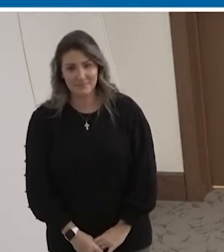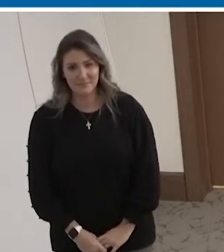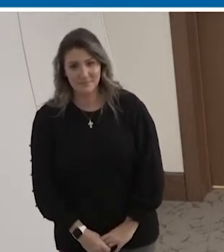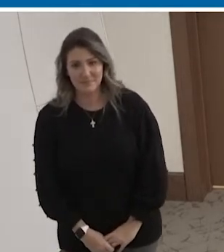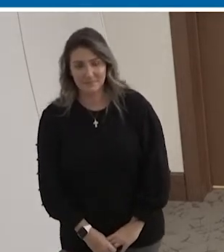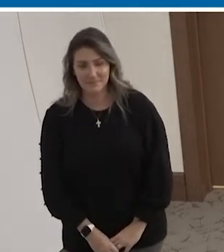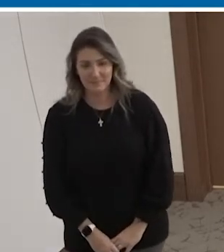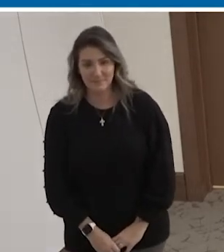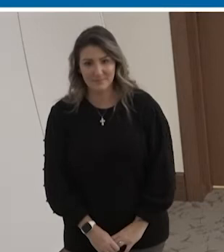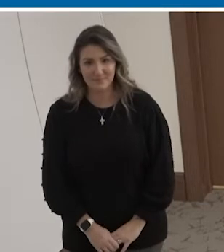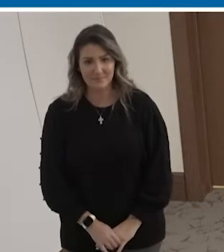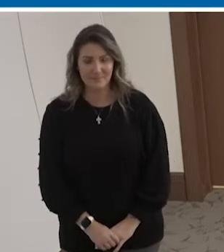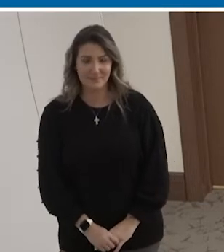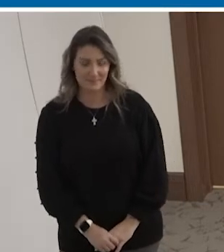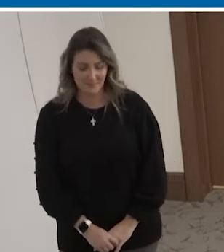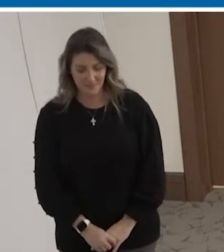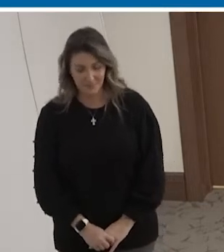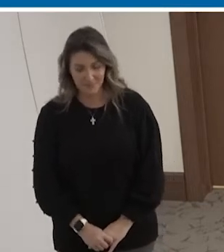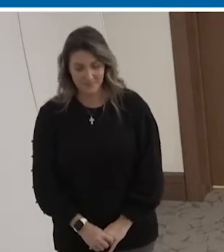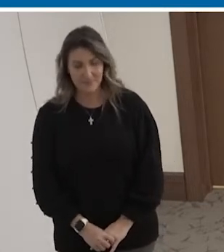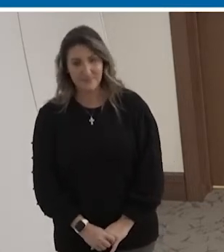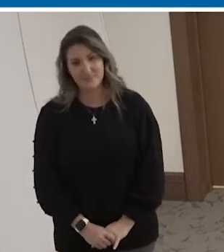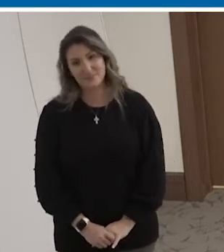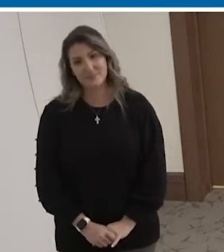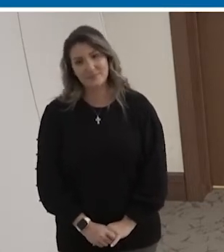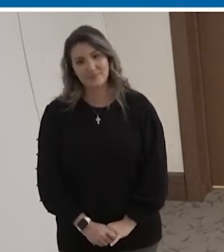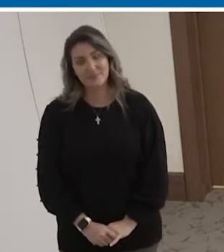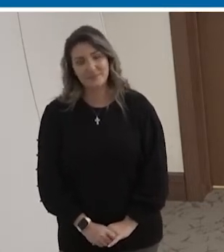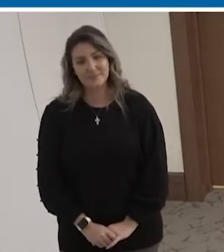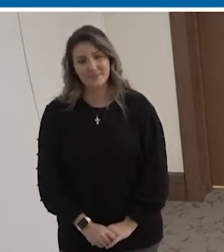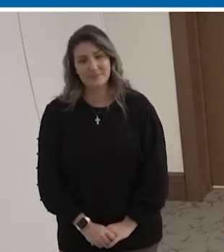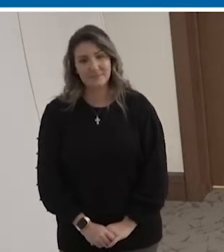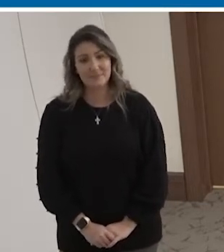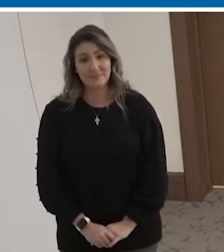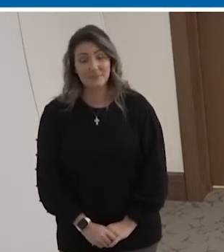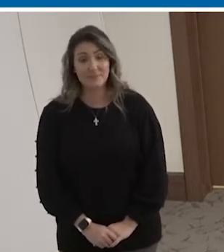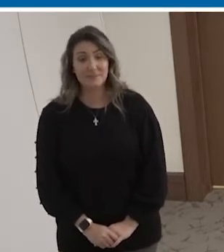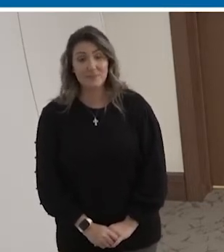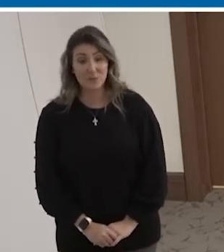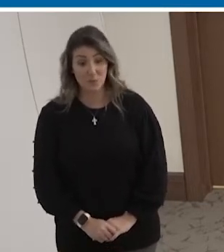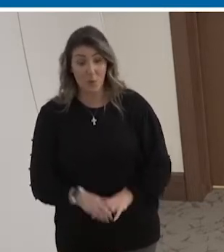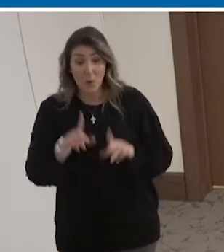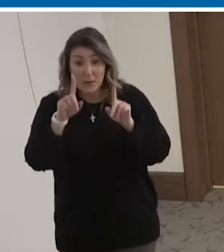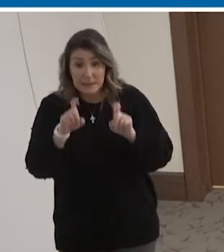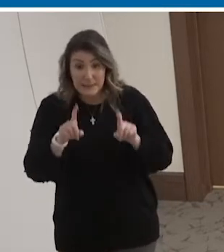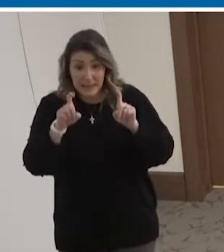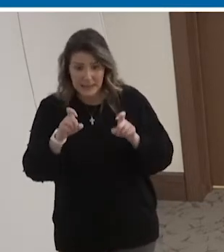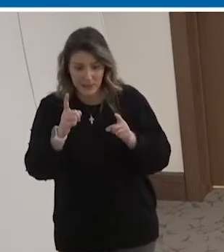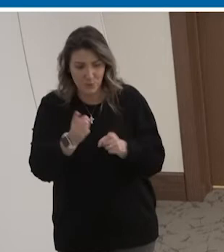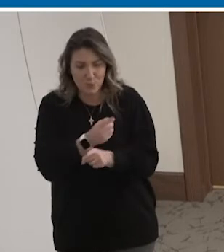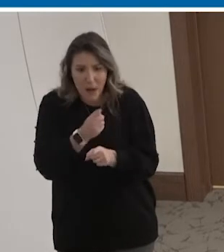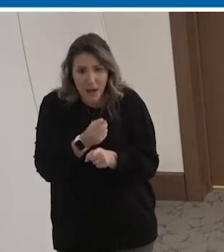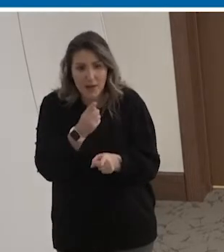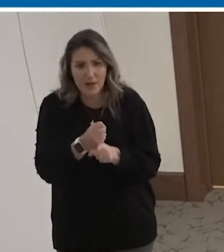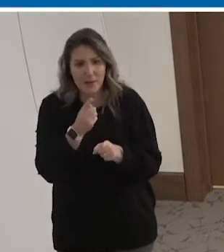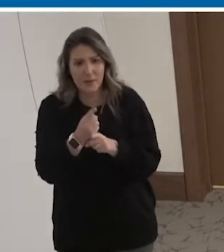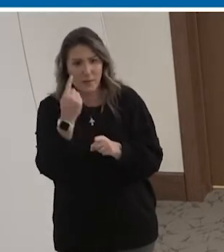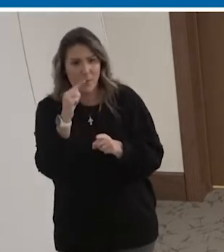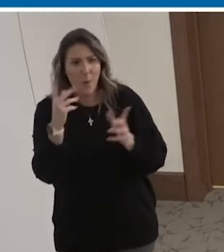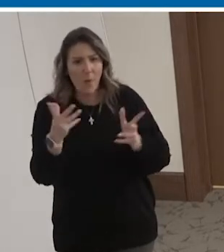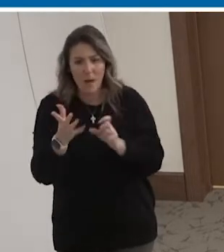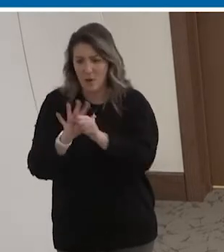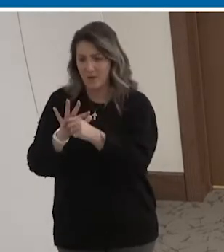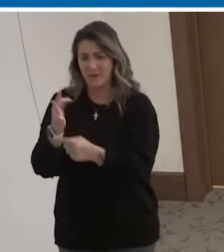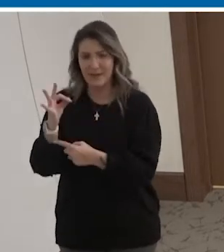queremos proteger lo que nos importa más. So by getting tested regularly for COVID-19,